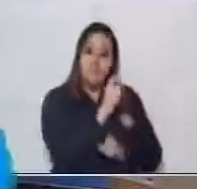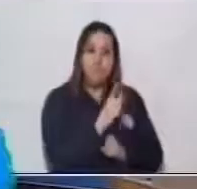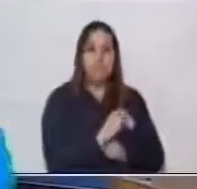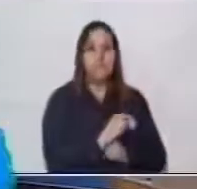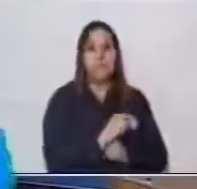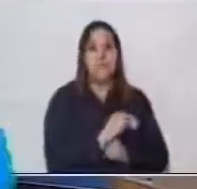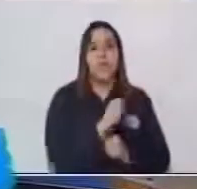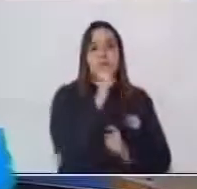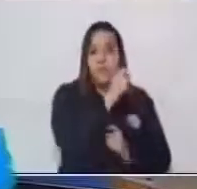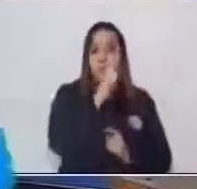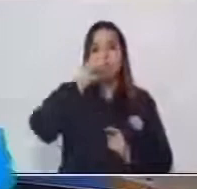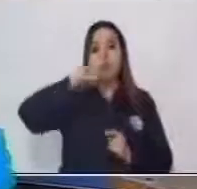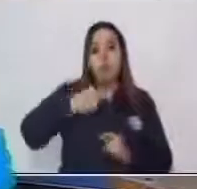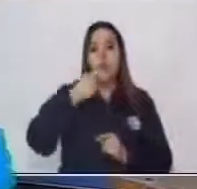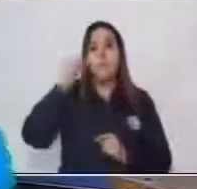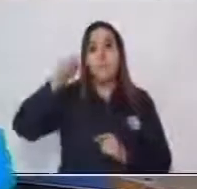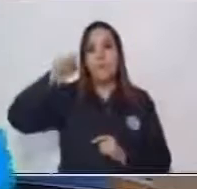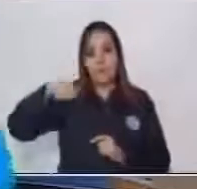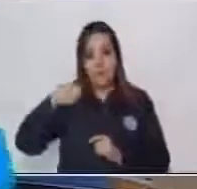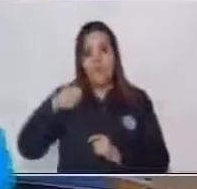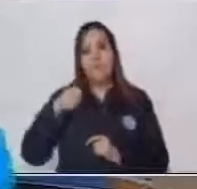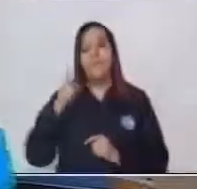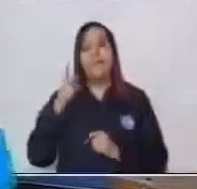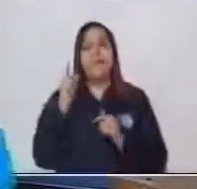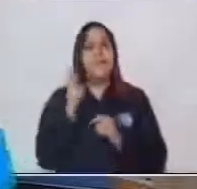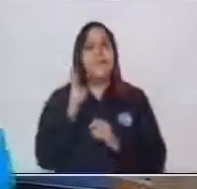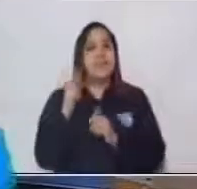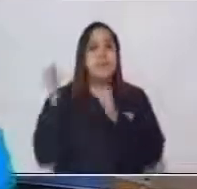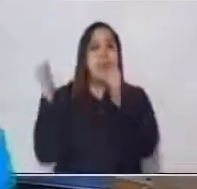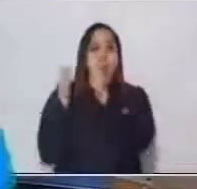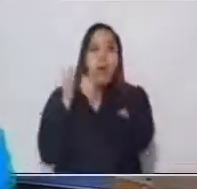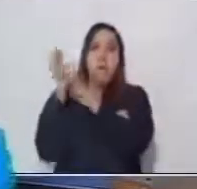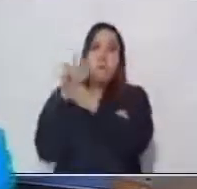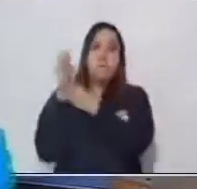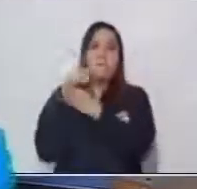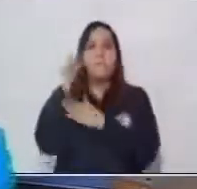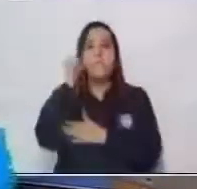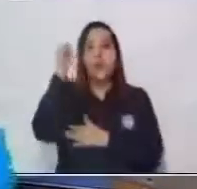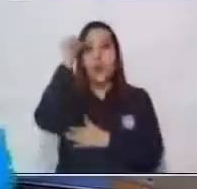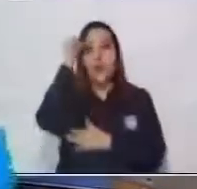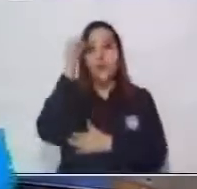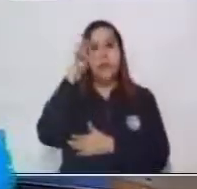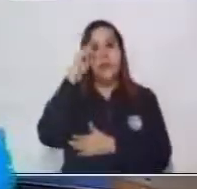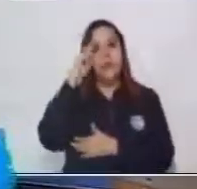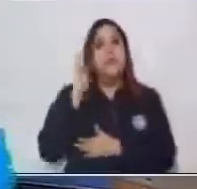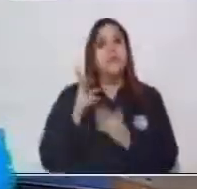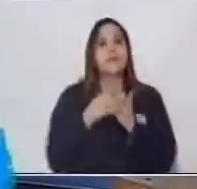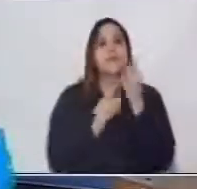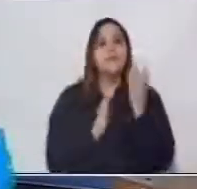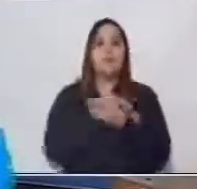coma y el punto y coma. Comparte con alguien más lo que aprendiste en esa sesión y te recuerdo que laves